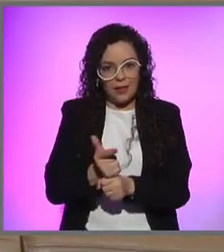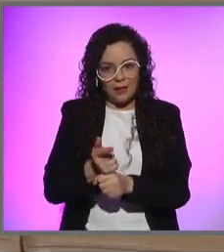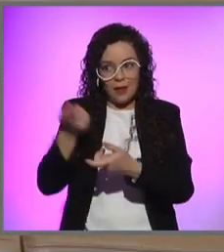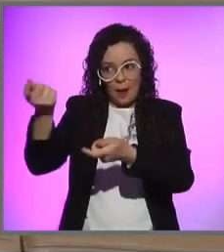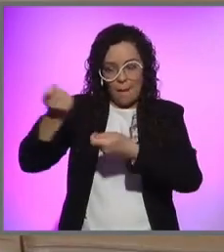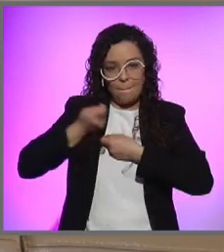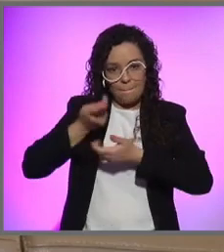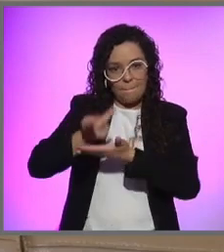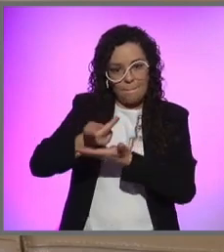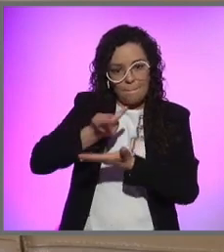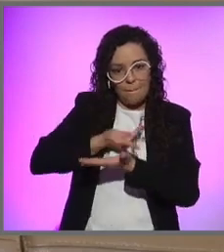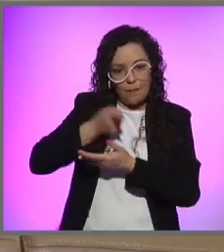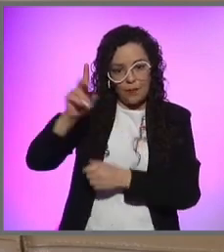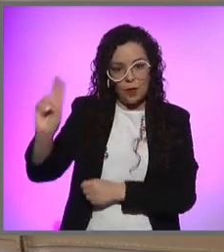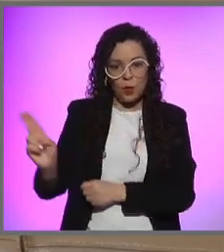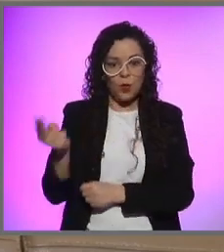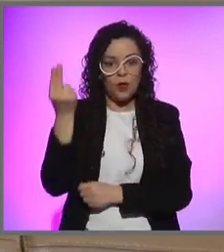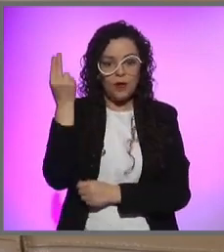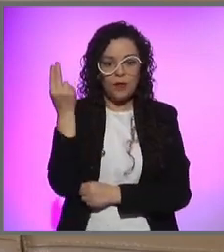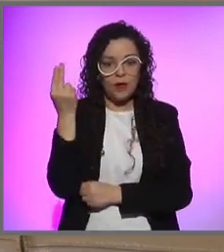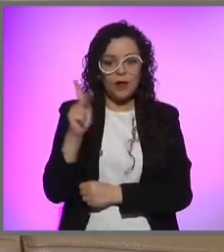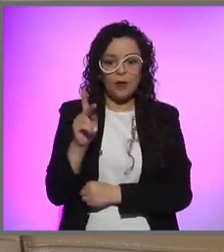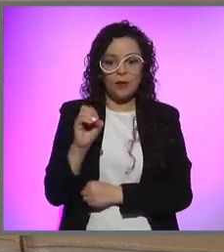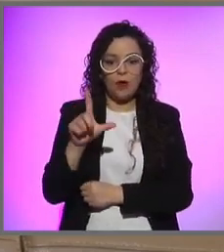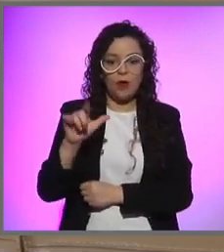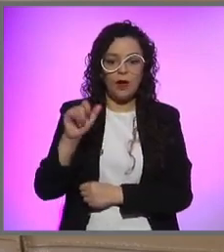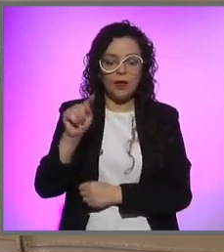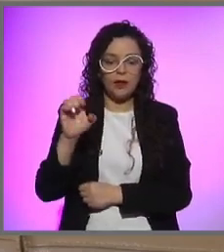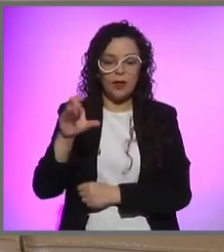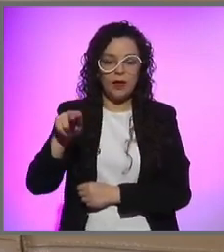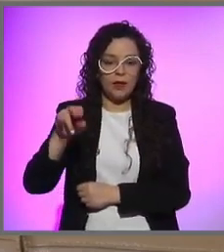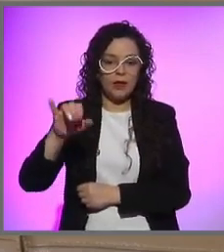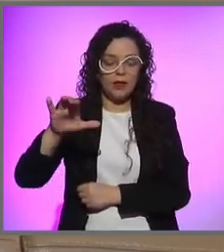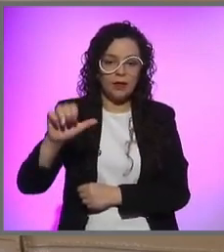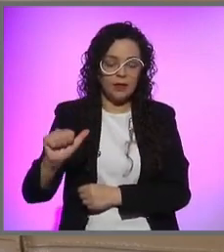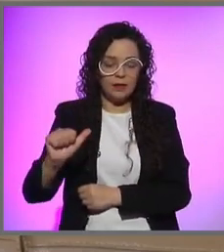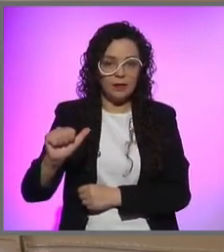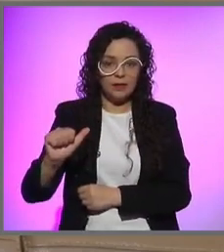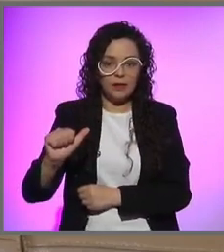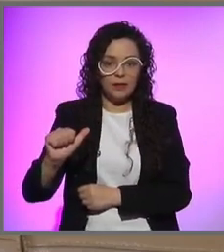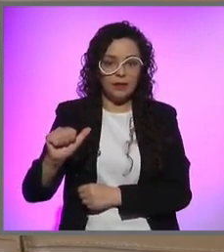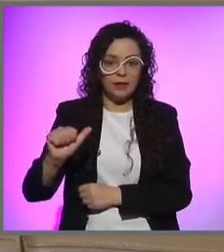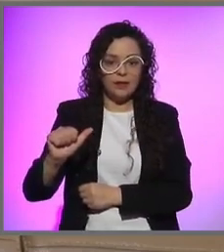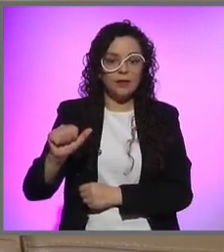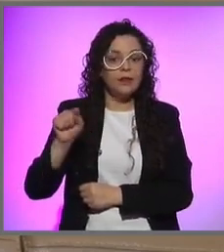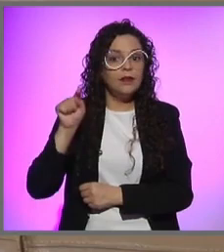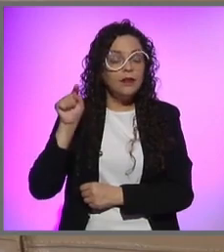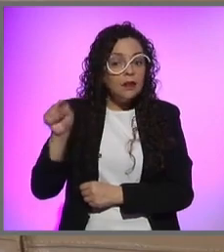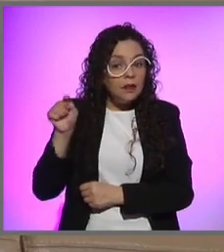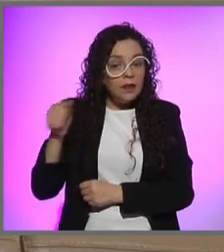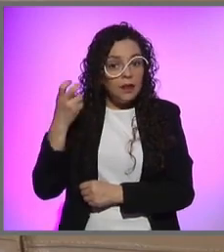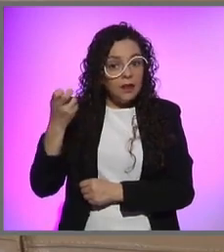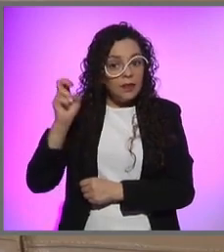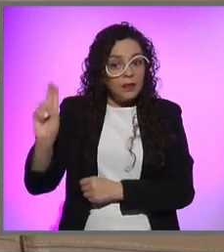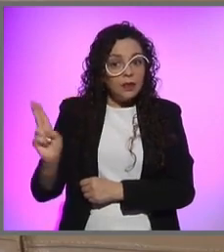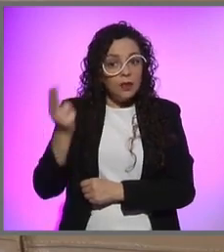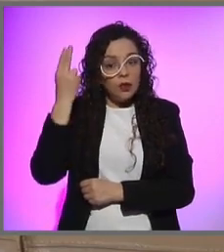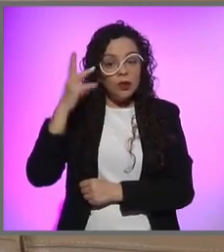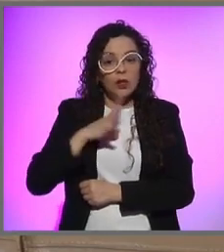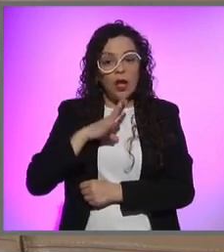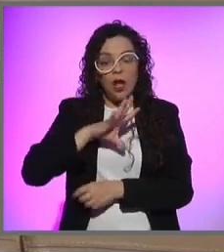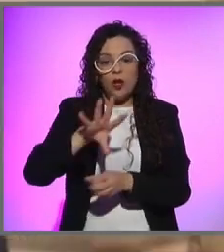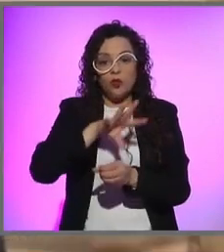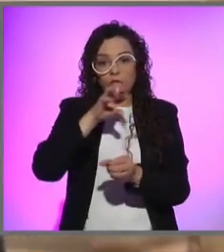el doctorado es la Universidad Politécnica, es la universidad que reúne todas las ingenierías